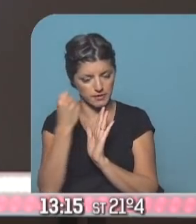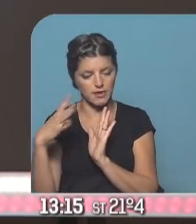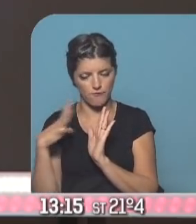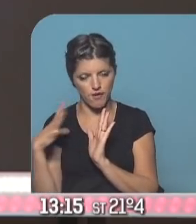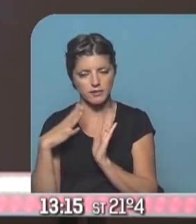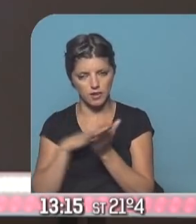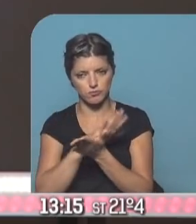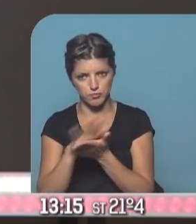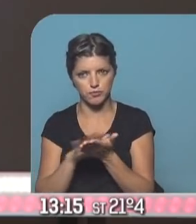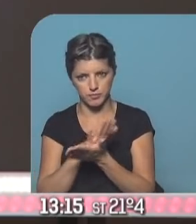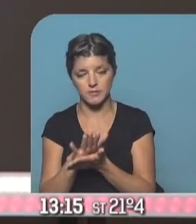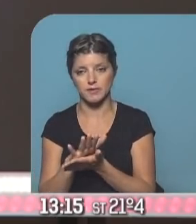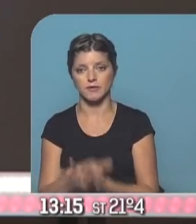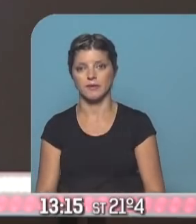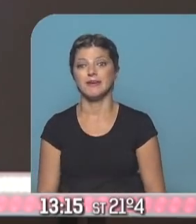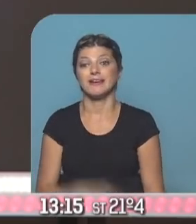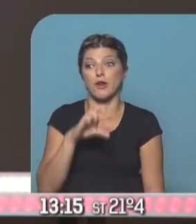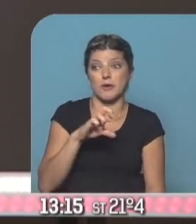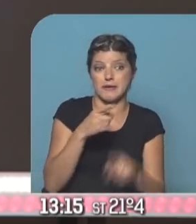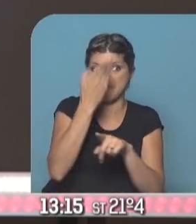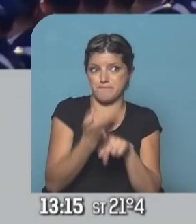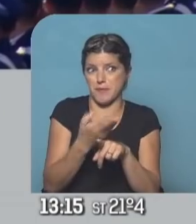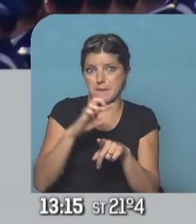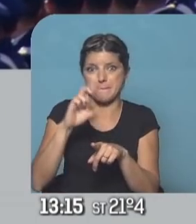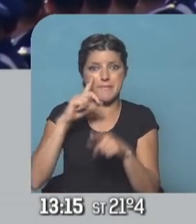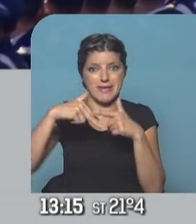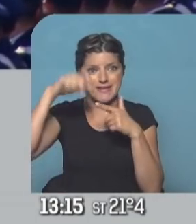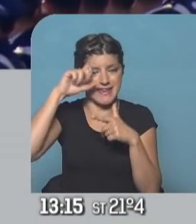y... Claro, esto no le queda incómodo a Piñera para tomar